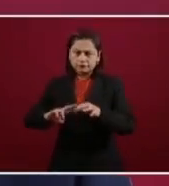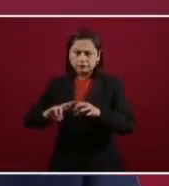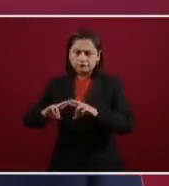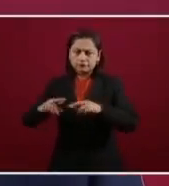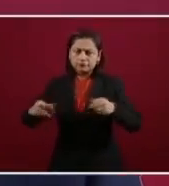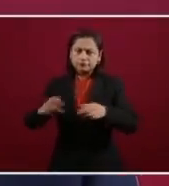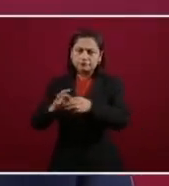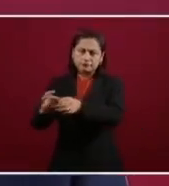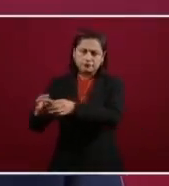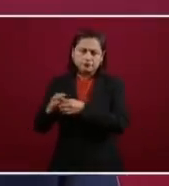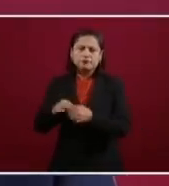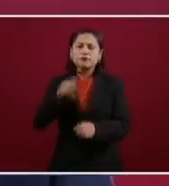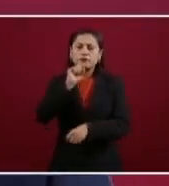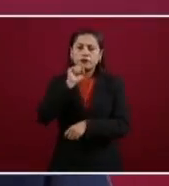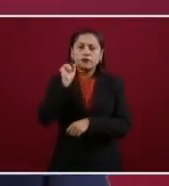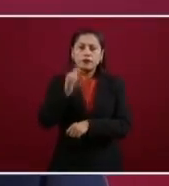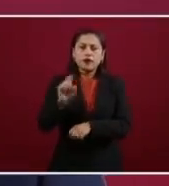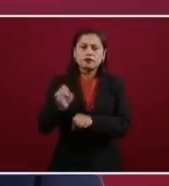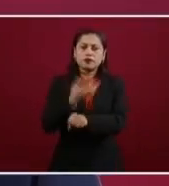secretaria de economía